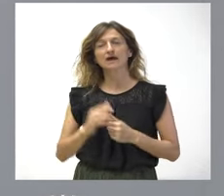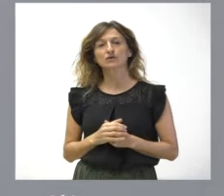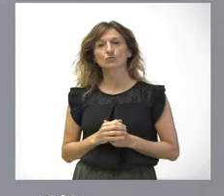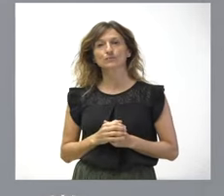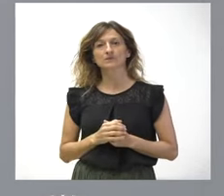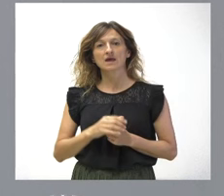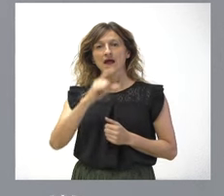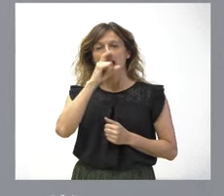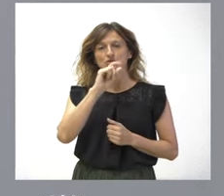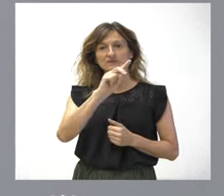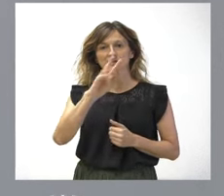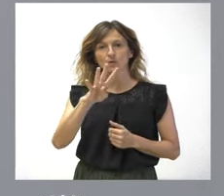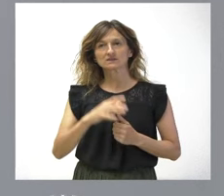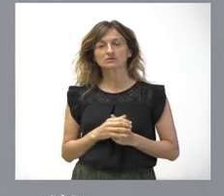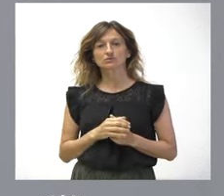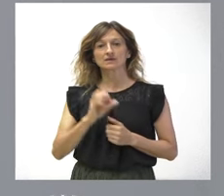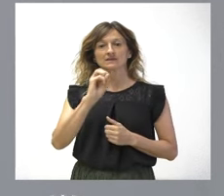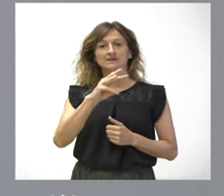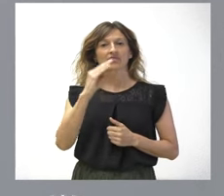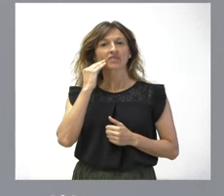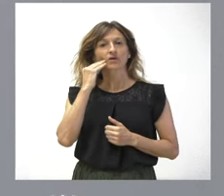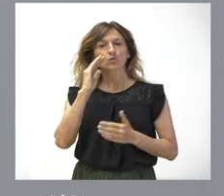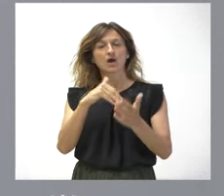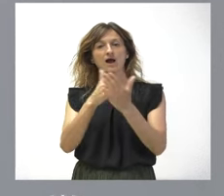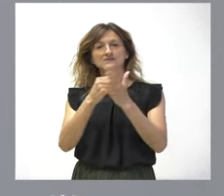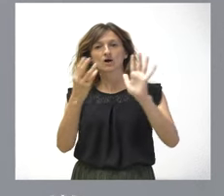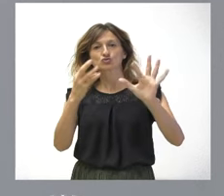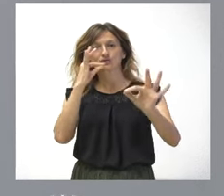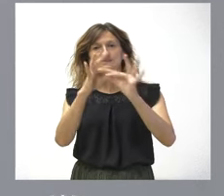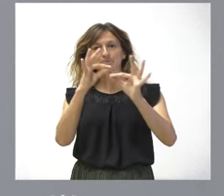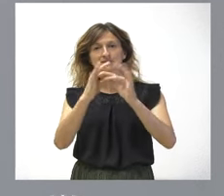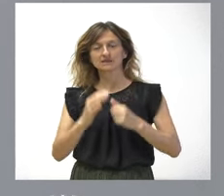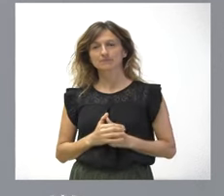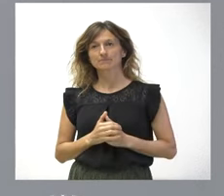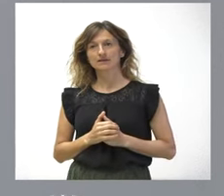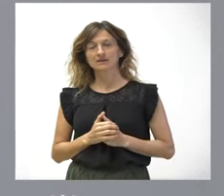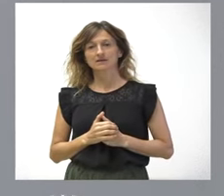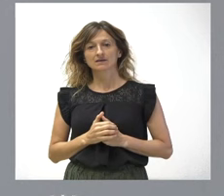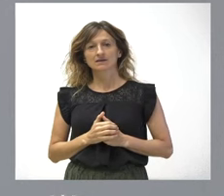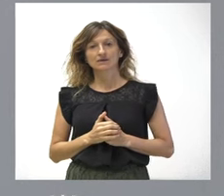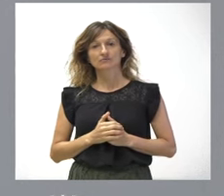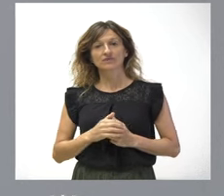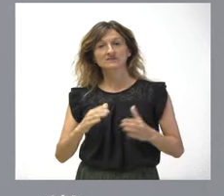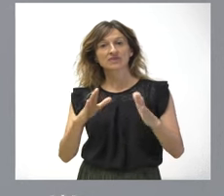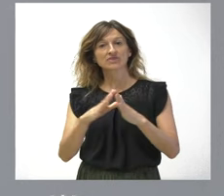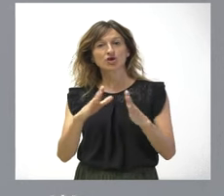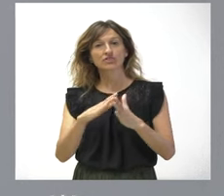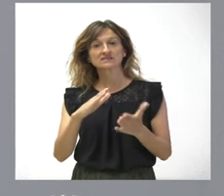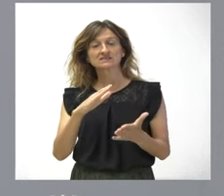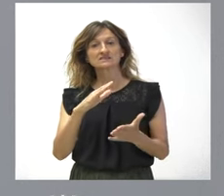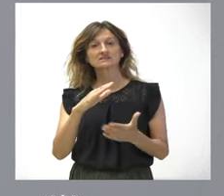año 24 desde el 13 de julio al 8 de septiembre son 11 las diócesis de la comunidad que se